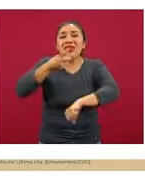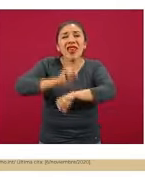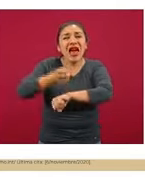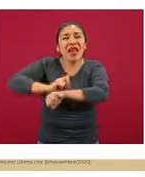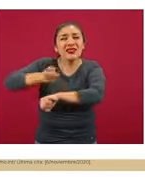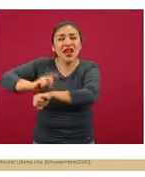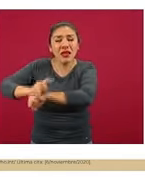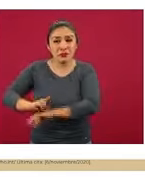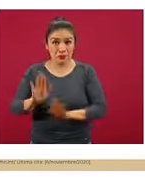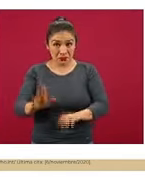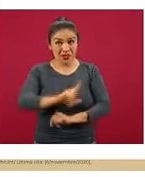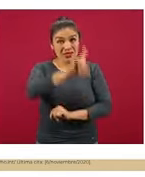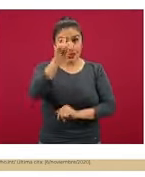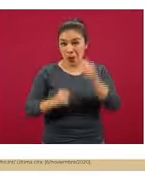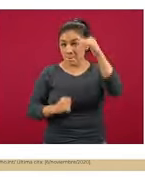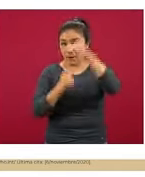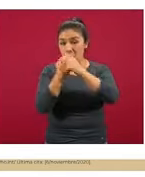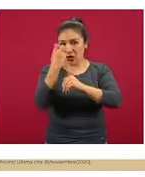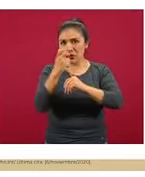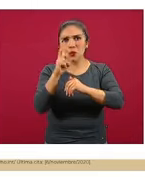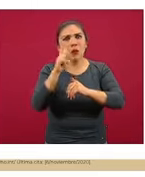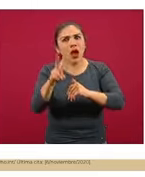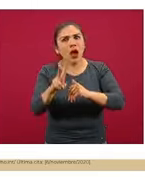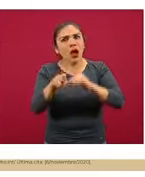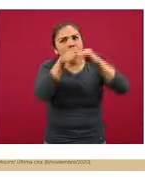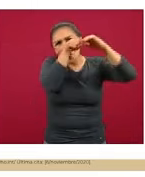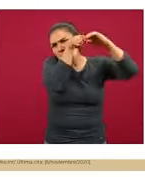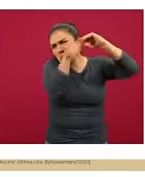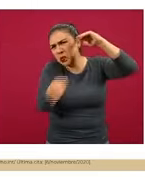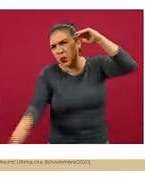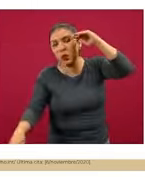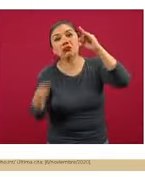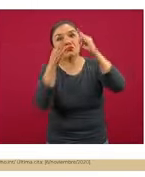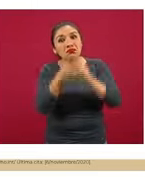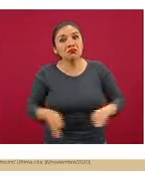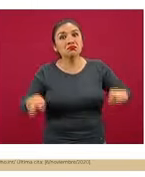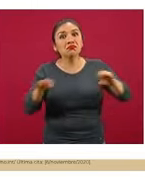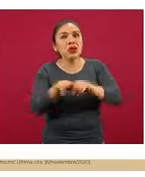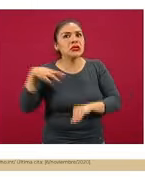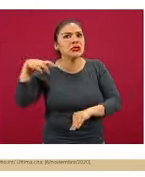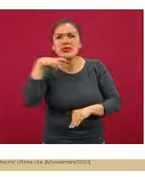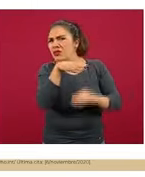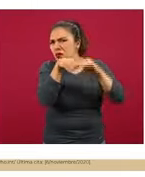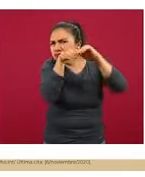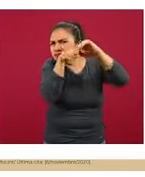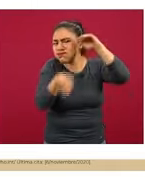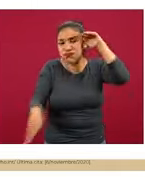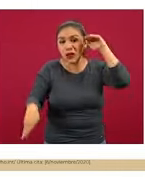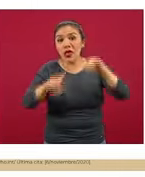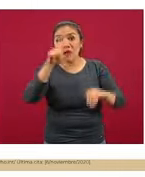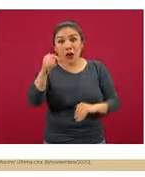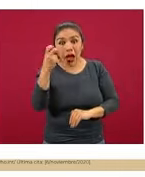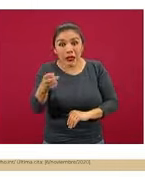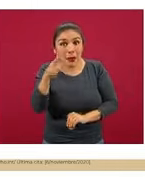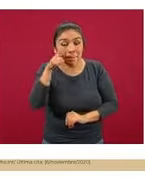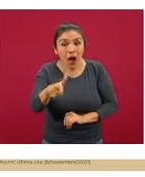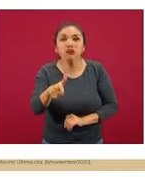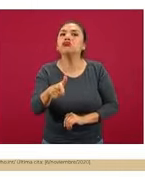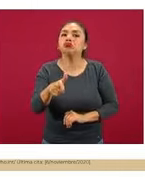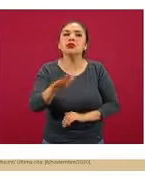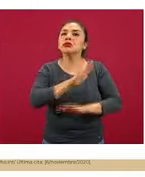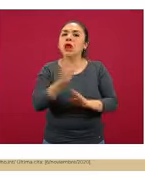embargo, posterior a ese pico se ve una caída bastante importante, bastante rápida, y una vez que esta sucede, prácticamente